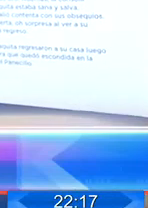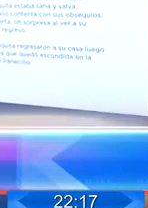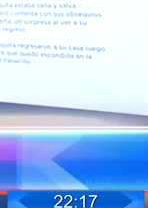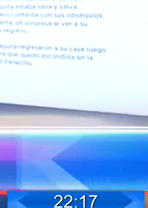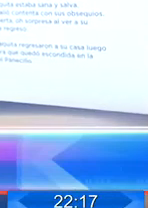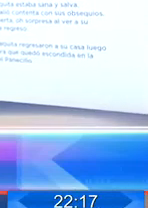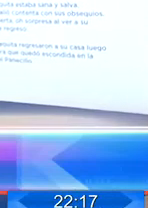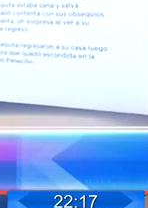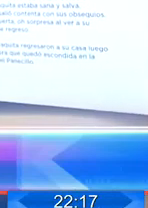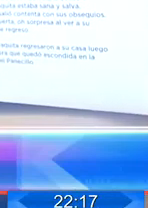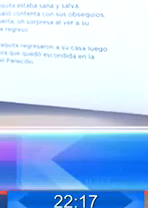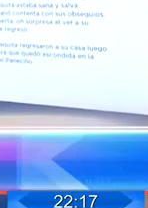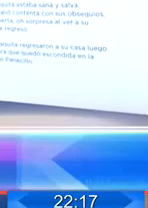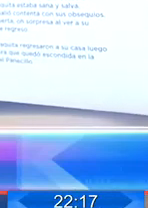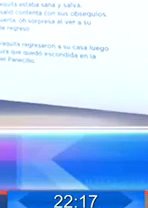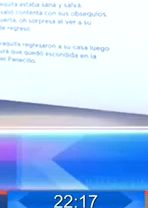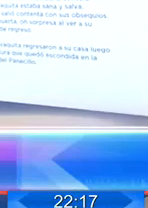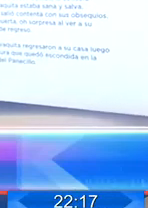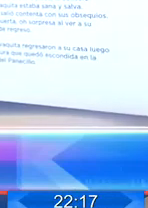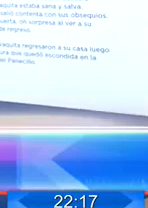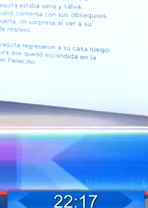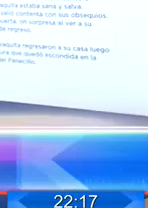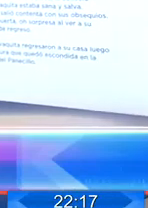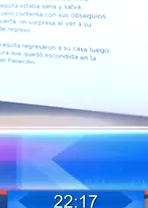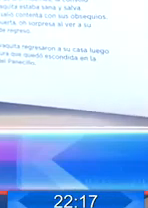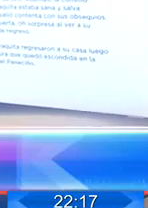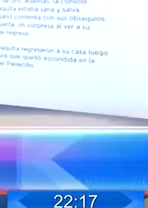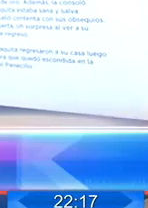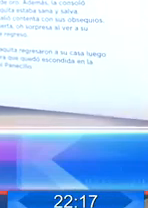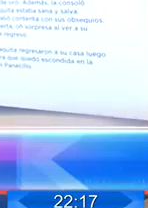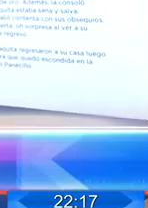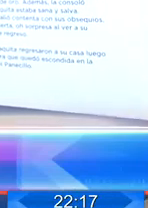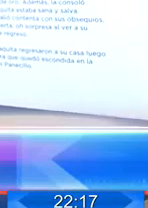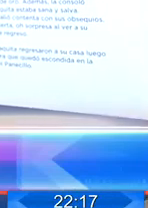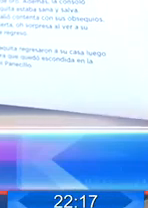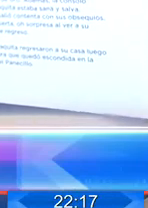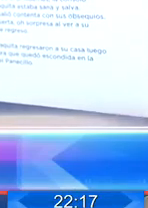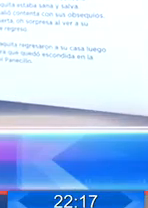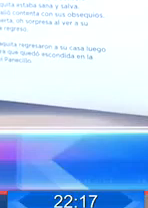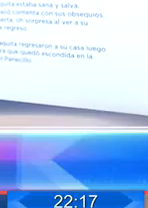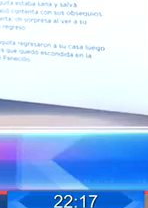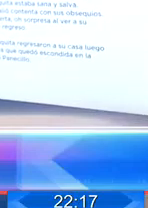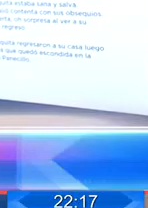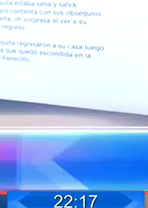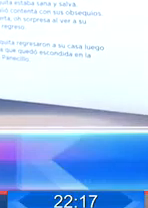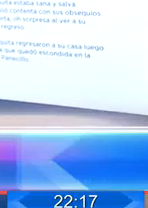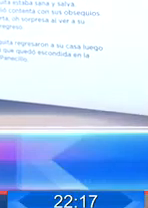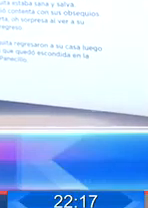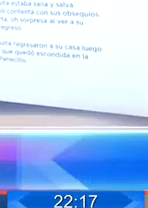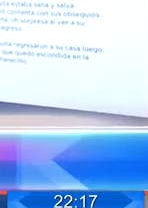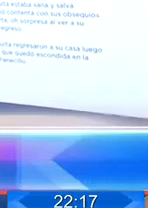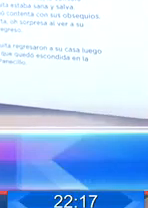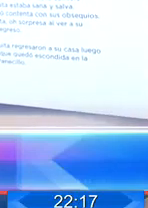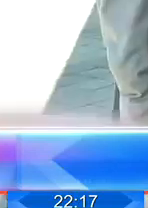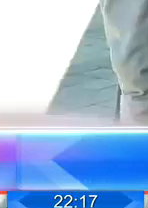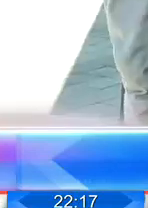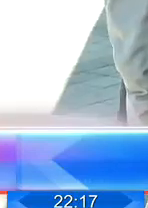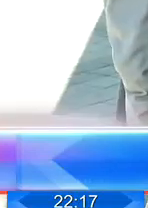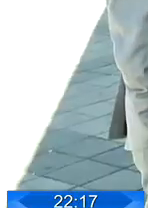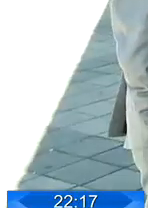resolvió. Me parece que es un poco preocupante el hecho de saber que si es que pierde Fiscalía va a tomar represalias contra la